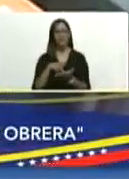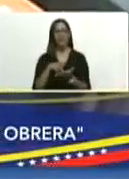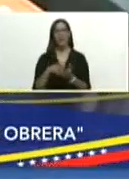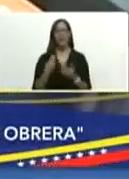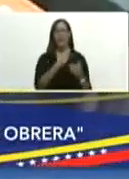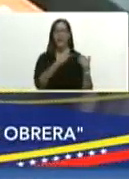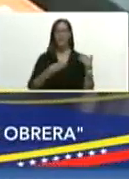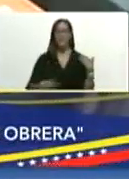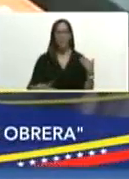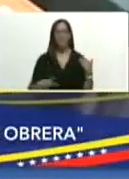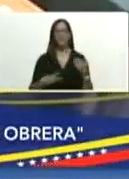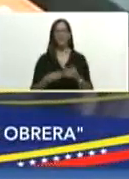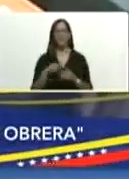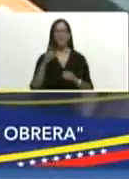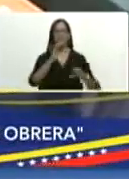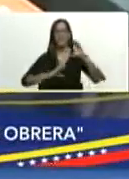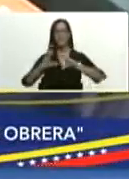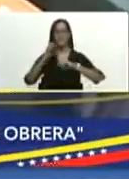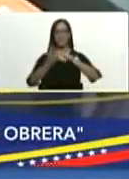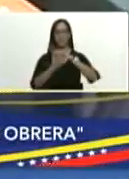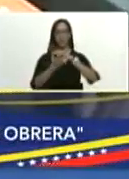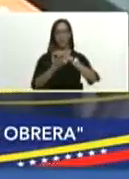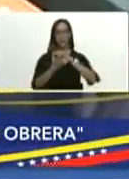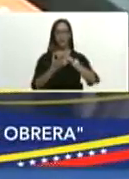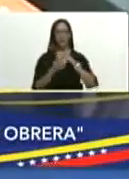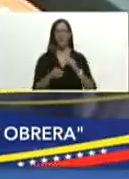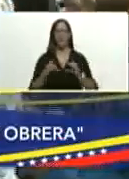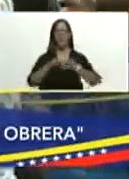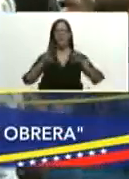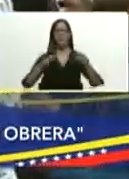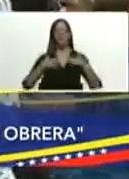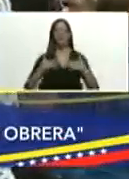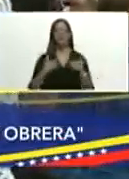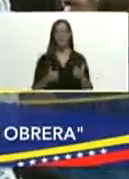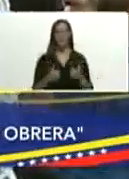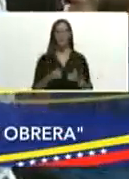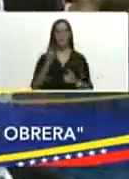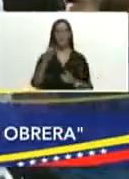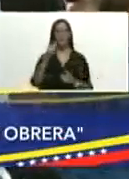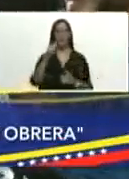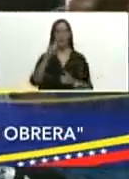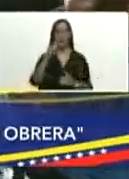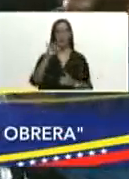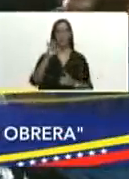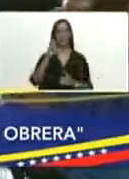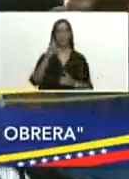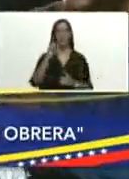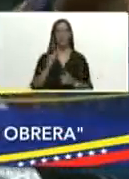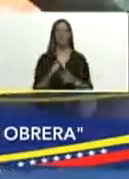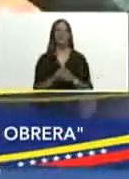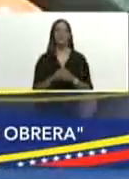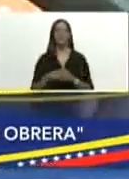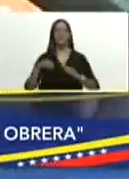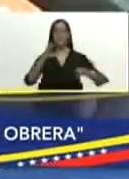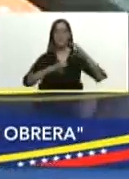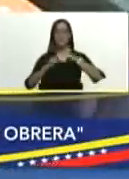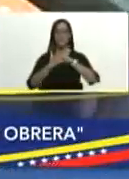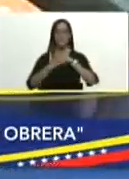vicepresidenta de ciencia tecnología educación y salud Gabriela Jiménez ciencia y tecnología